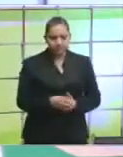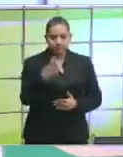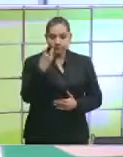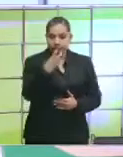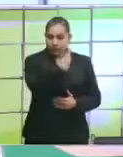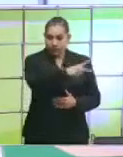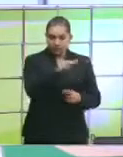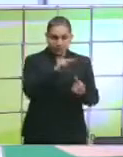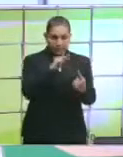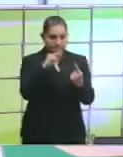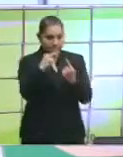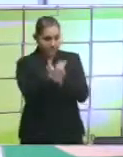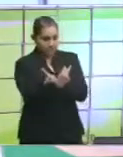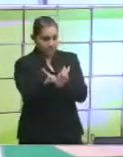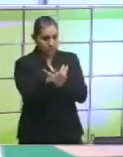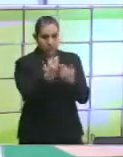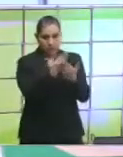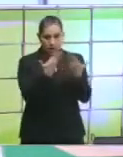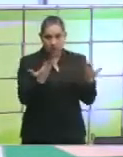le caracteriza